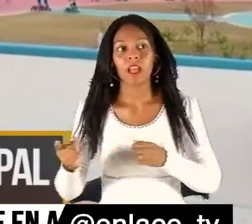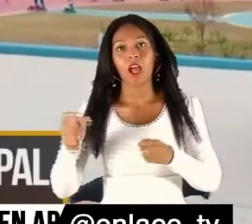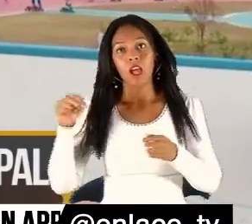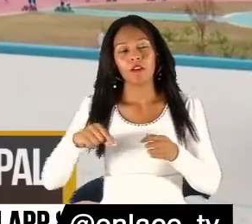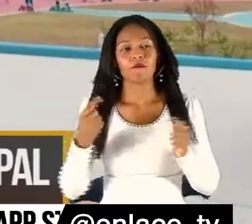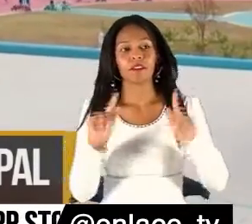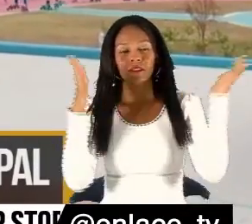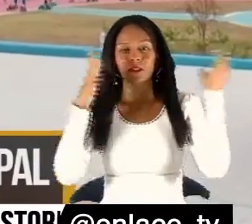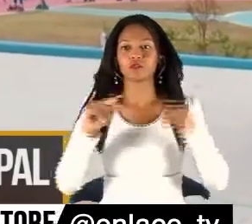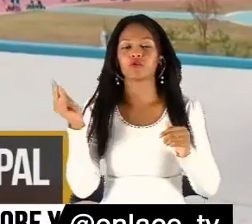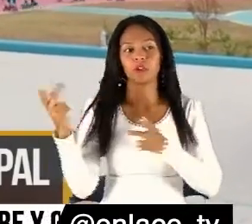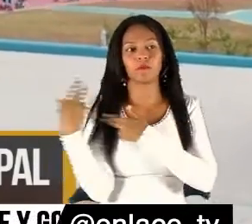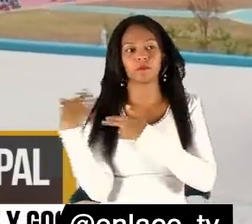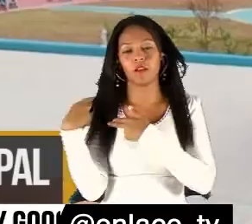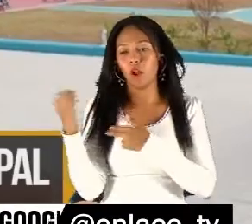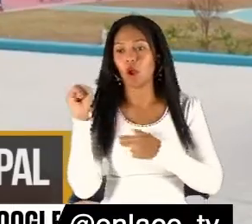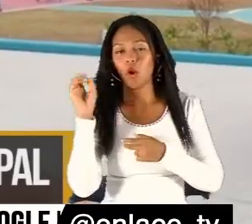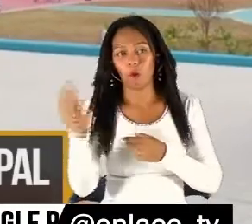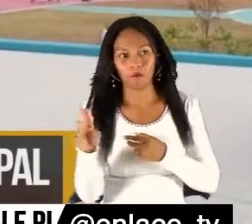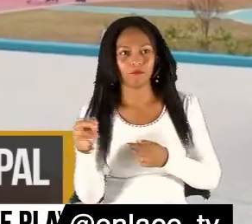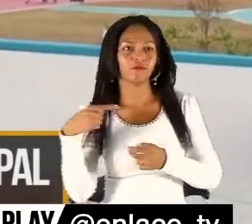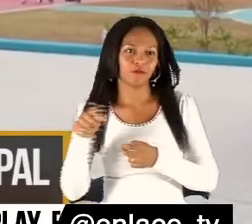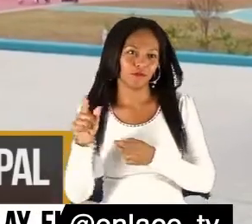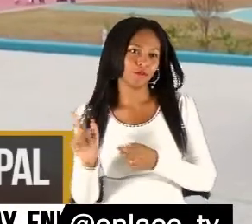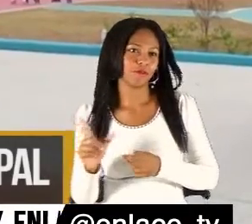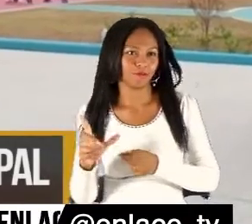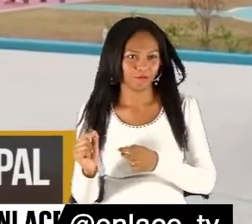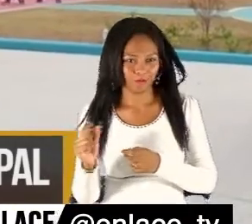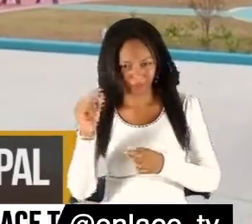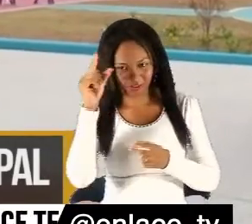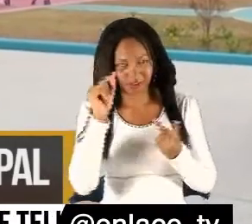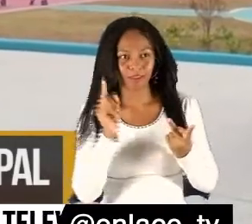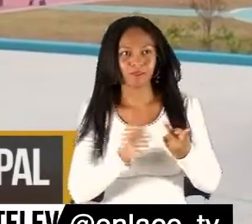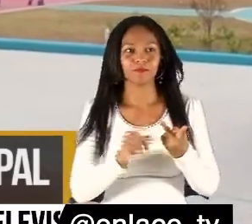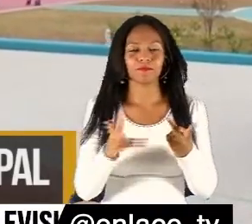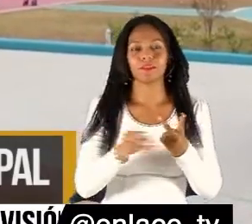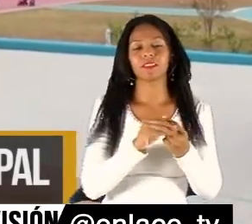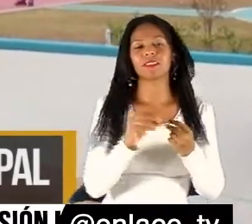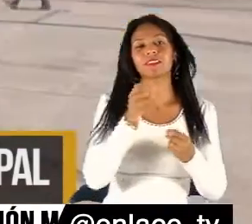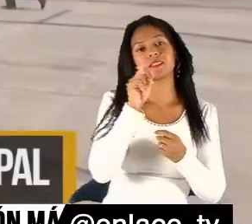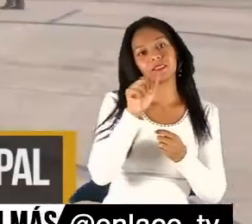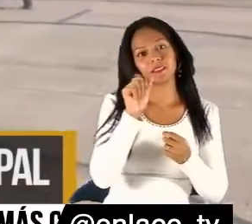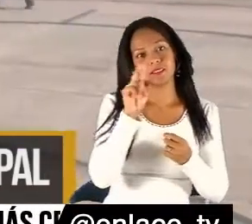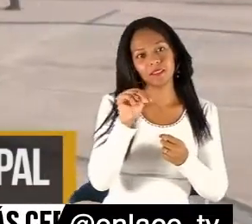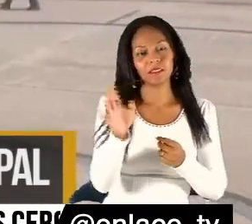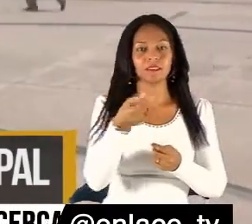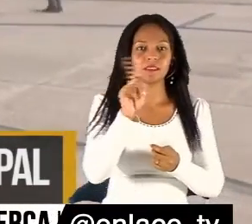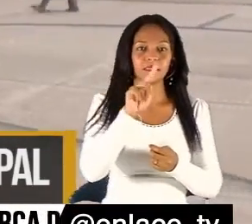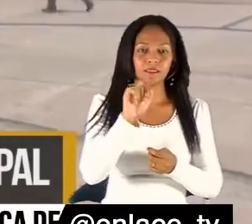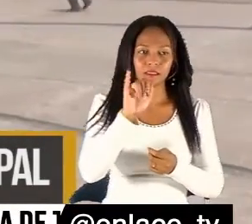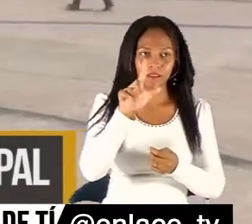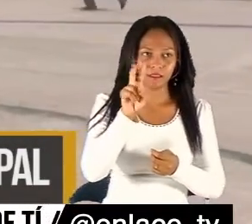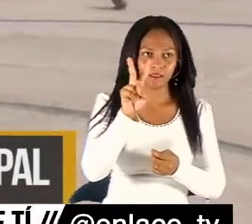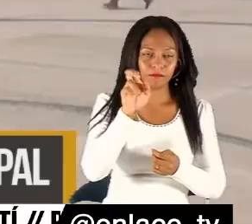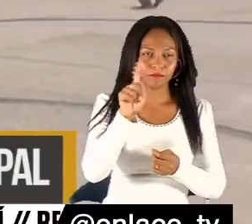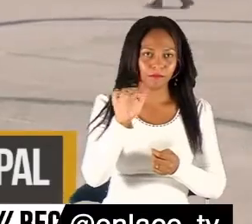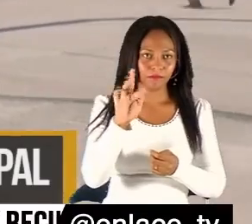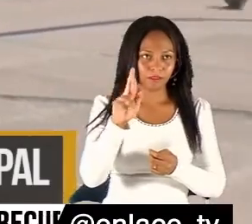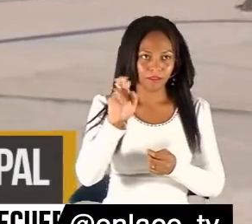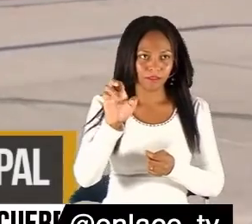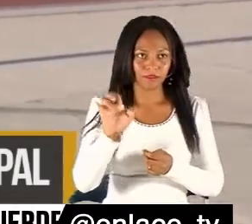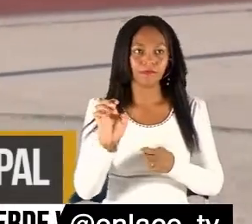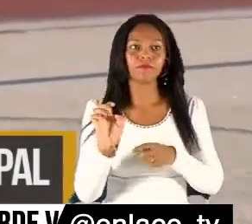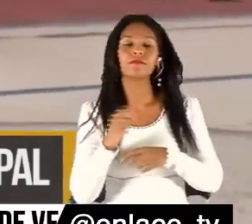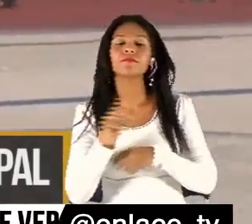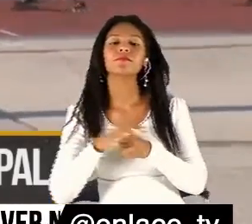Infantas y al Club San Silvestre, que somos los organizadores con el apoyo institucional de Inderva. El directivo del patinaje ha dicho que esta